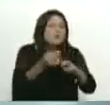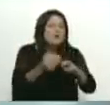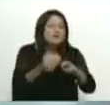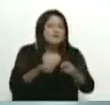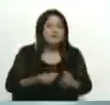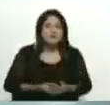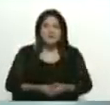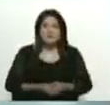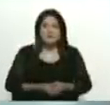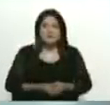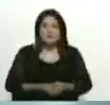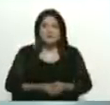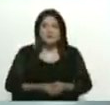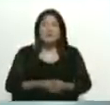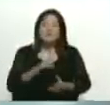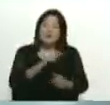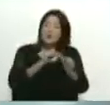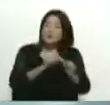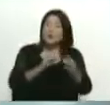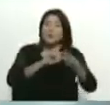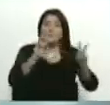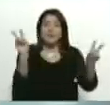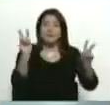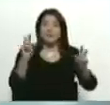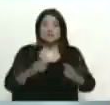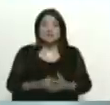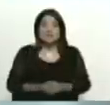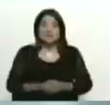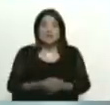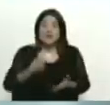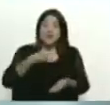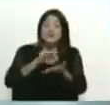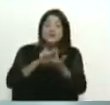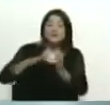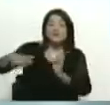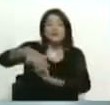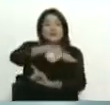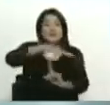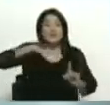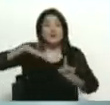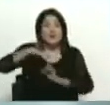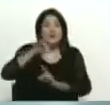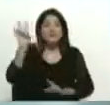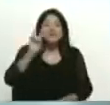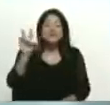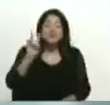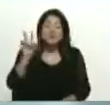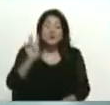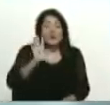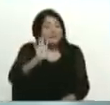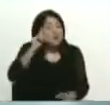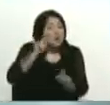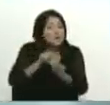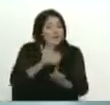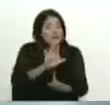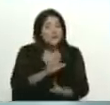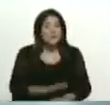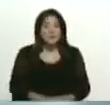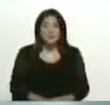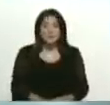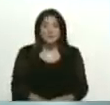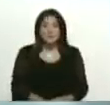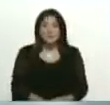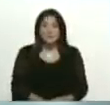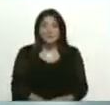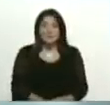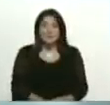principio, mantener la paz, la estabilidad, la tranquilidad de la nación, y que todo diferendo, todo